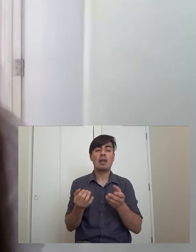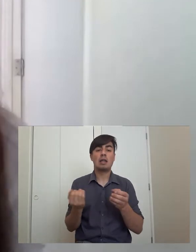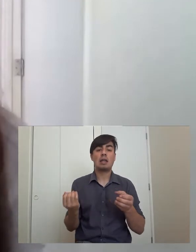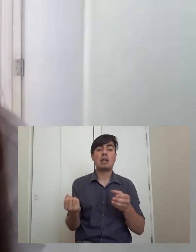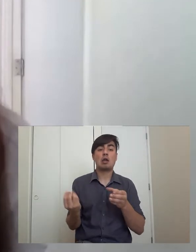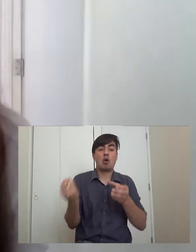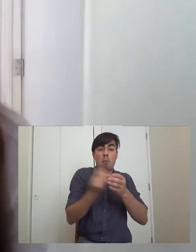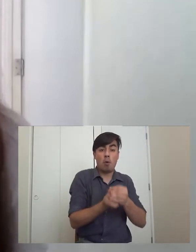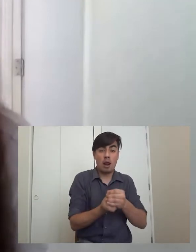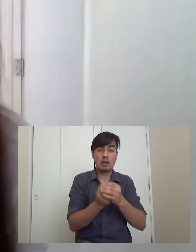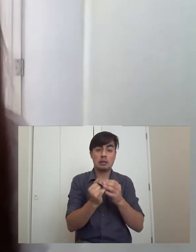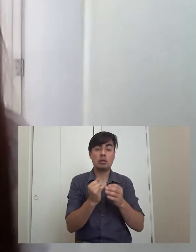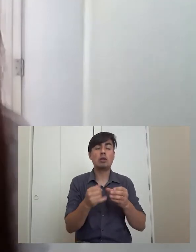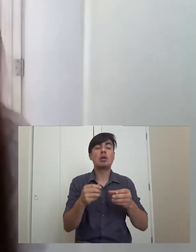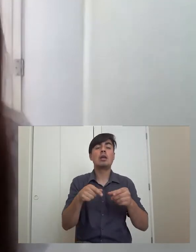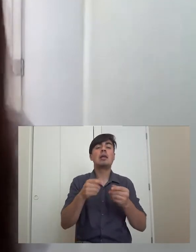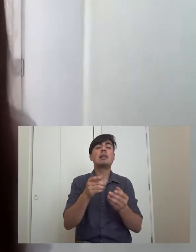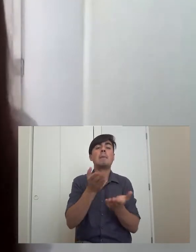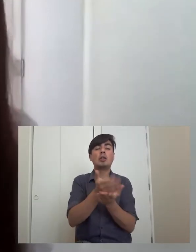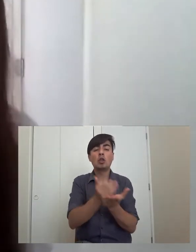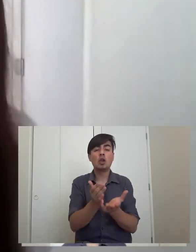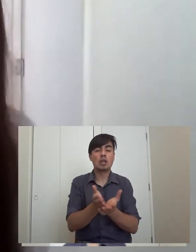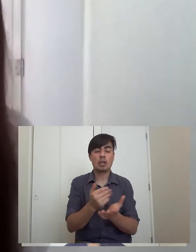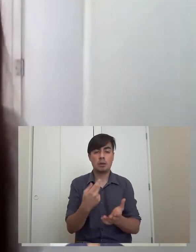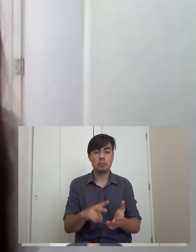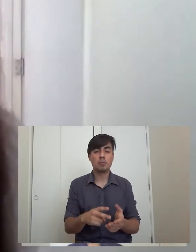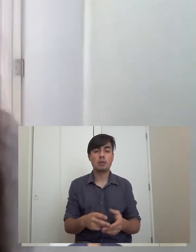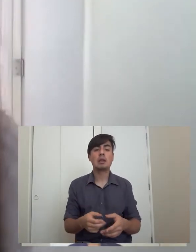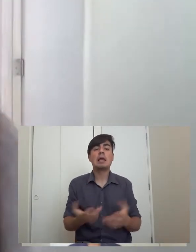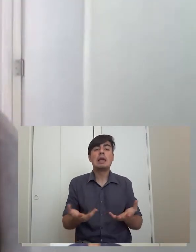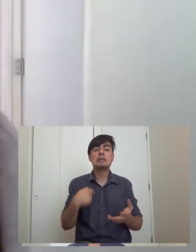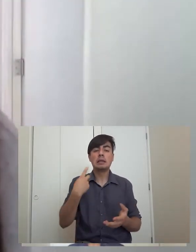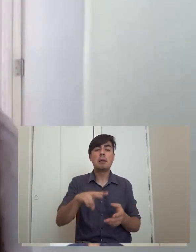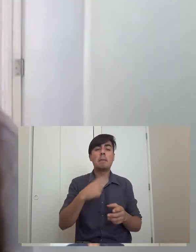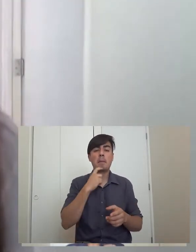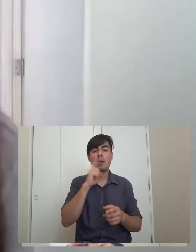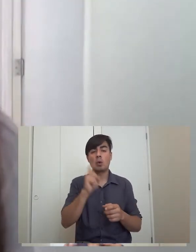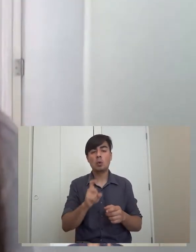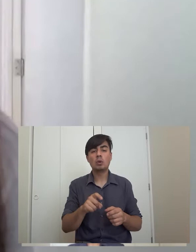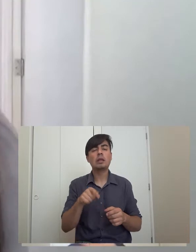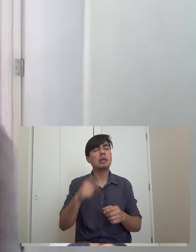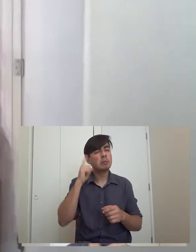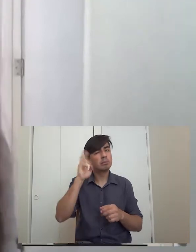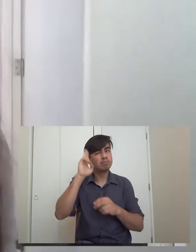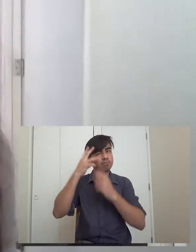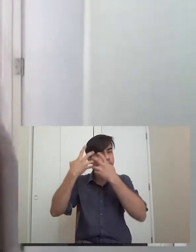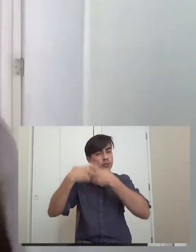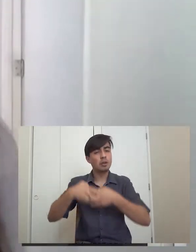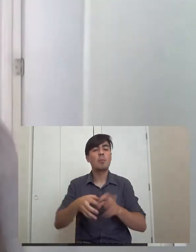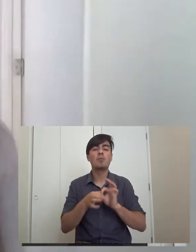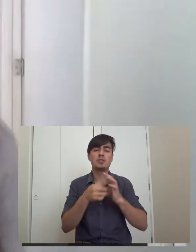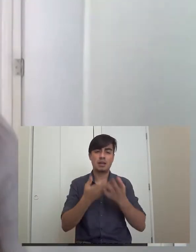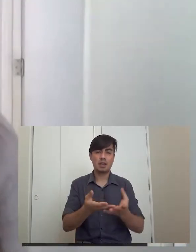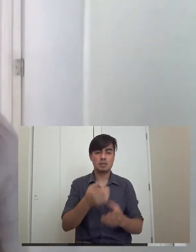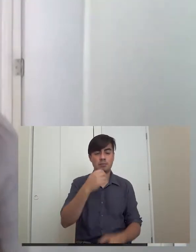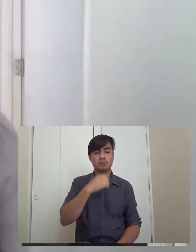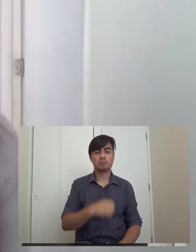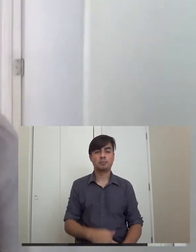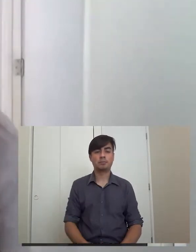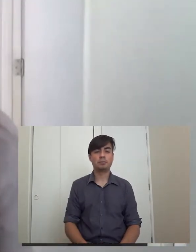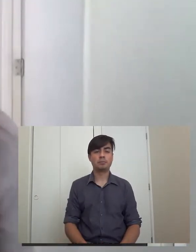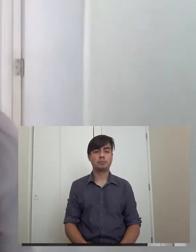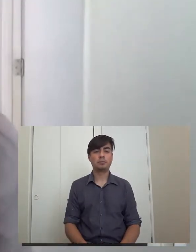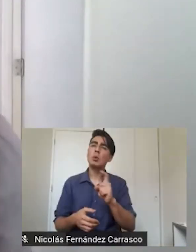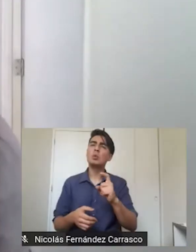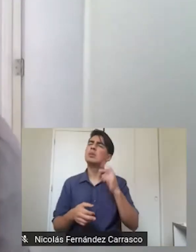central para la incorporación de metodologías de esta naturaleza en nuestra realidad escolar. Eso, Anita, esas son mis preguntas y mis